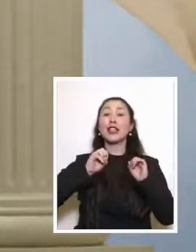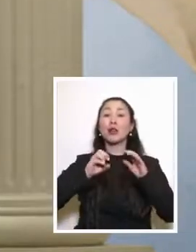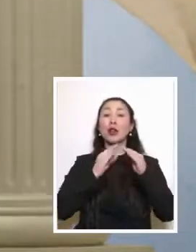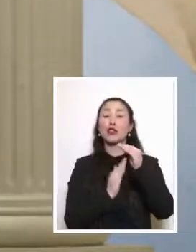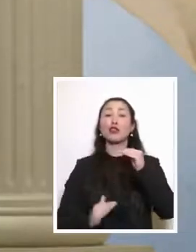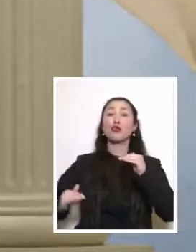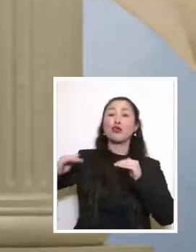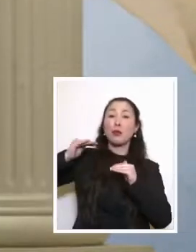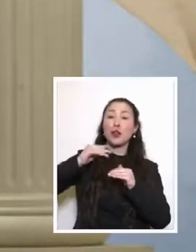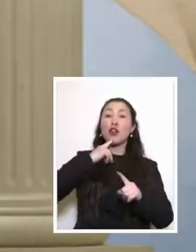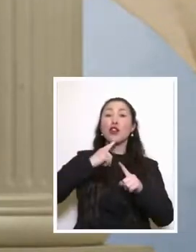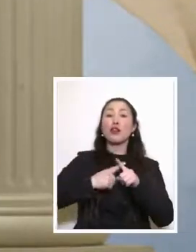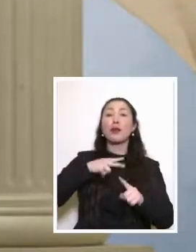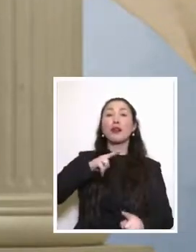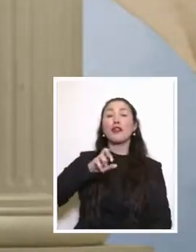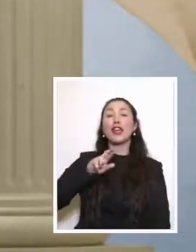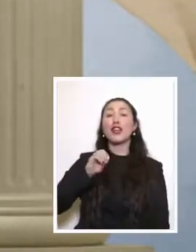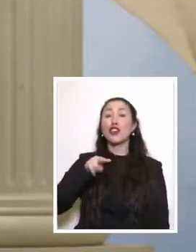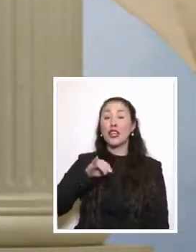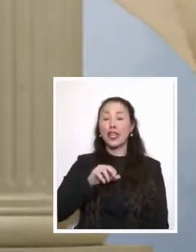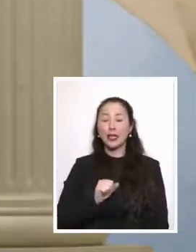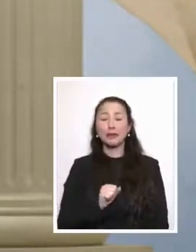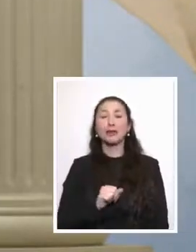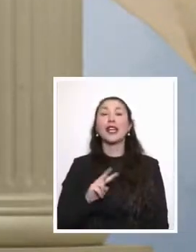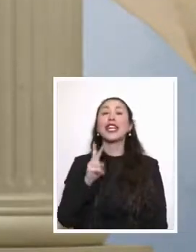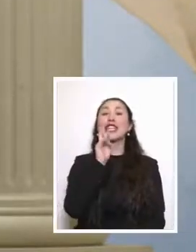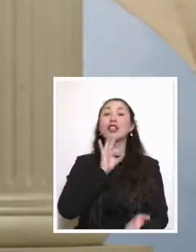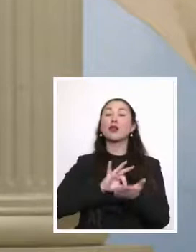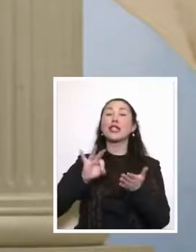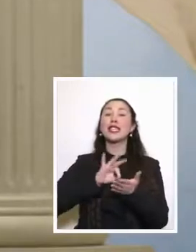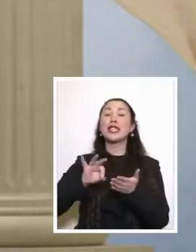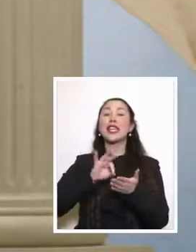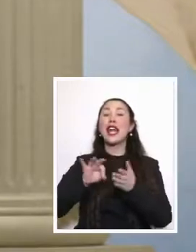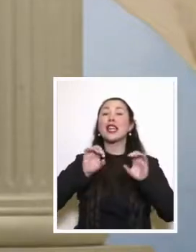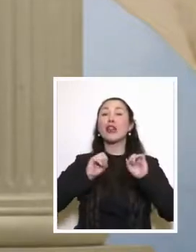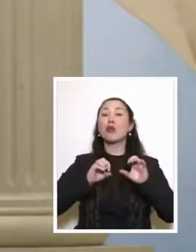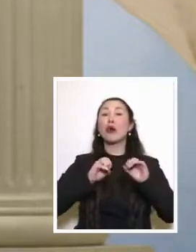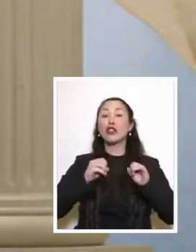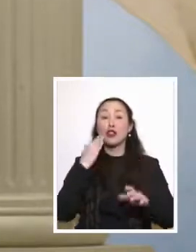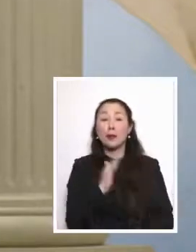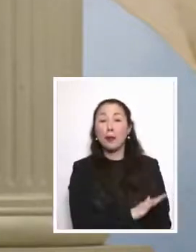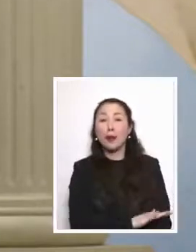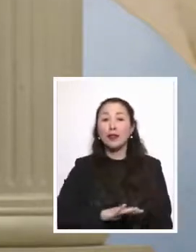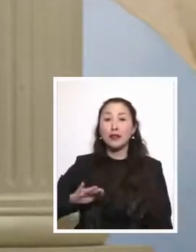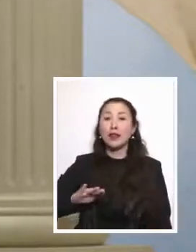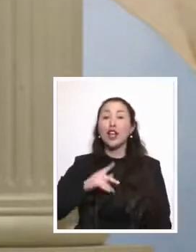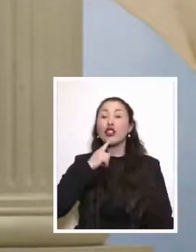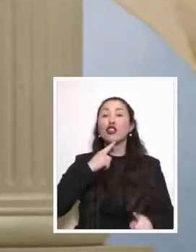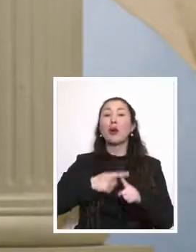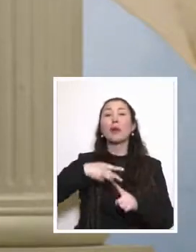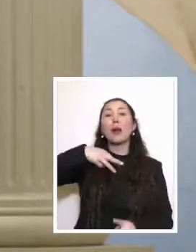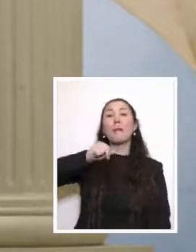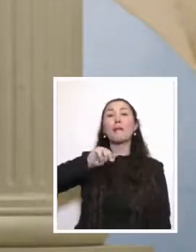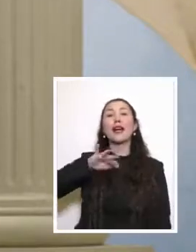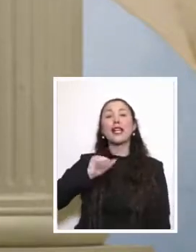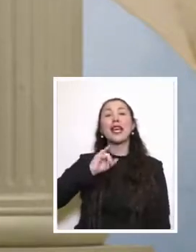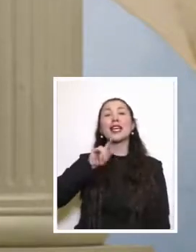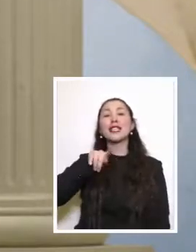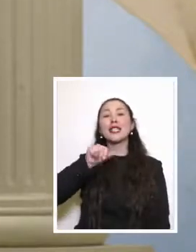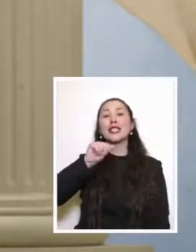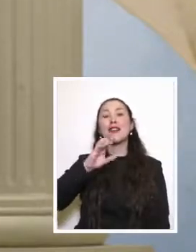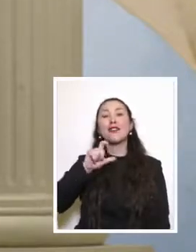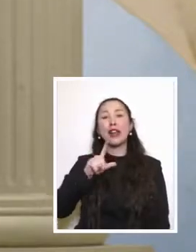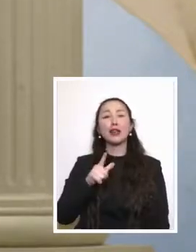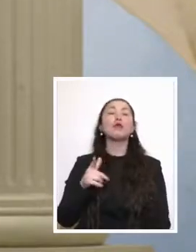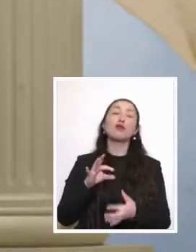Superior, Verónica Figueroa Huencho, y la subsecretaria también de Educación Parvularia, María Isabel Díaz. Muchas